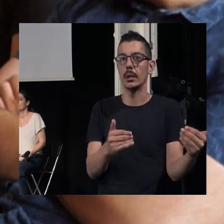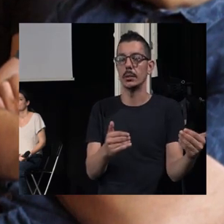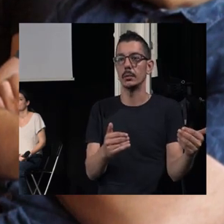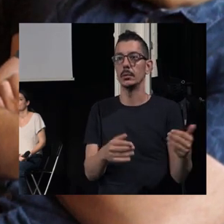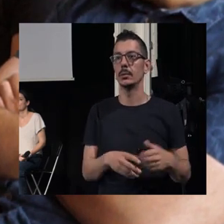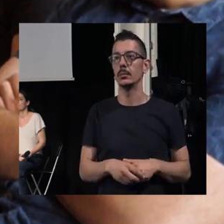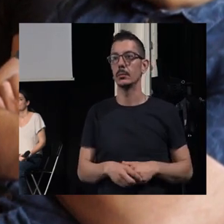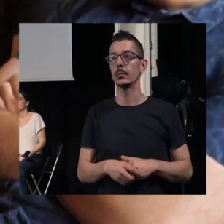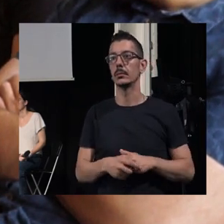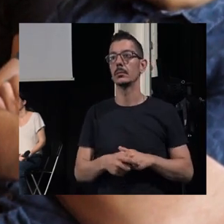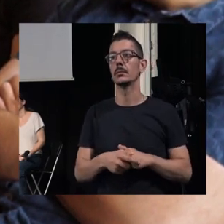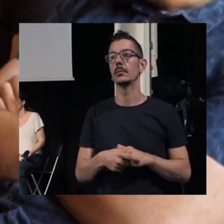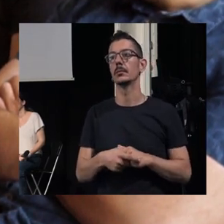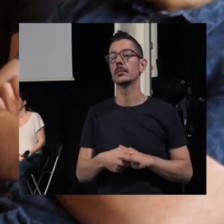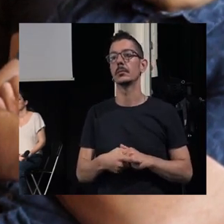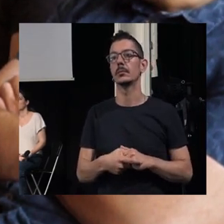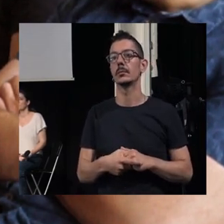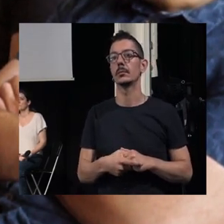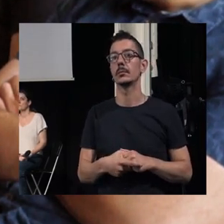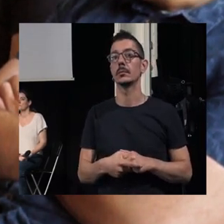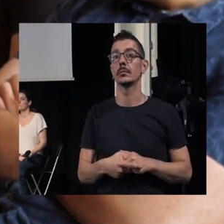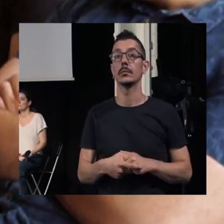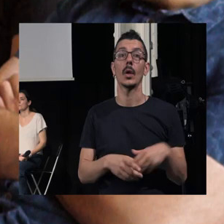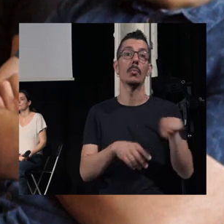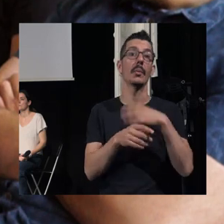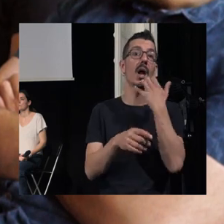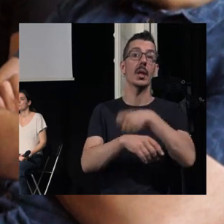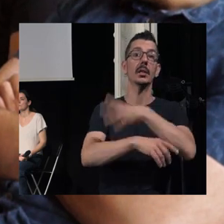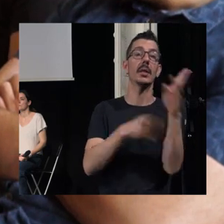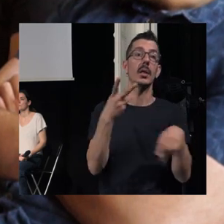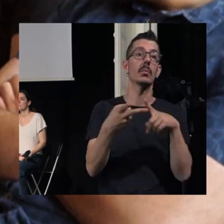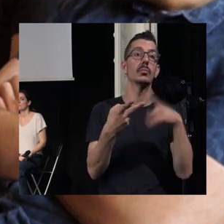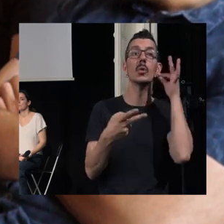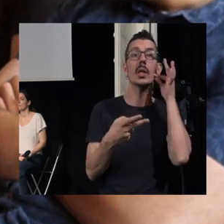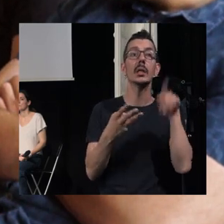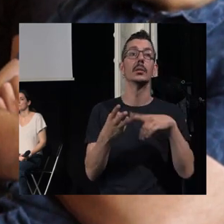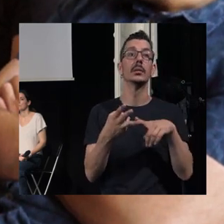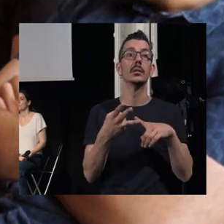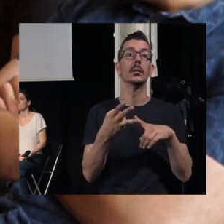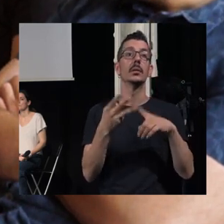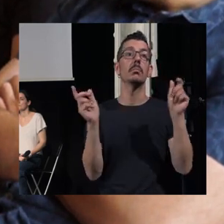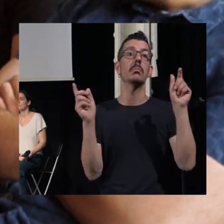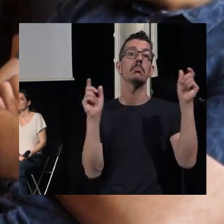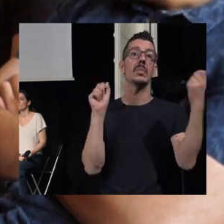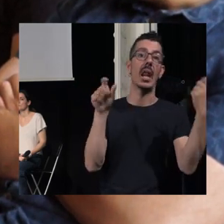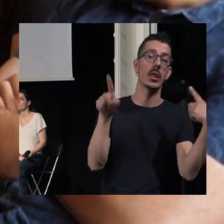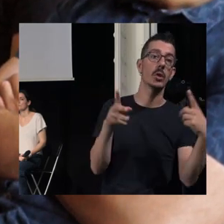alguno en políticas LGTBI, en políticas de la mujer, en políticas de